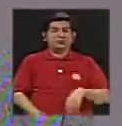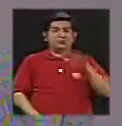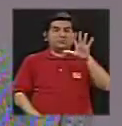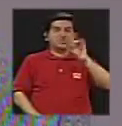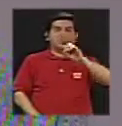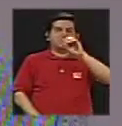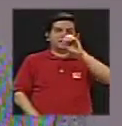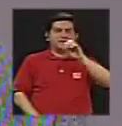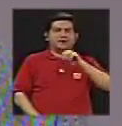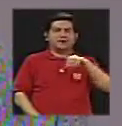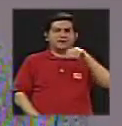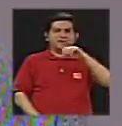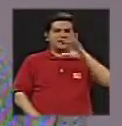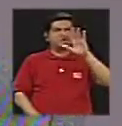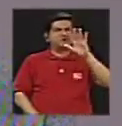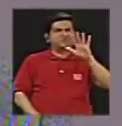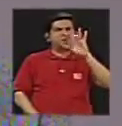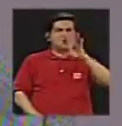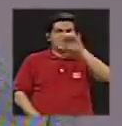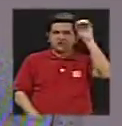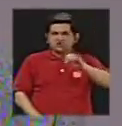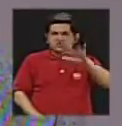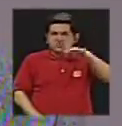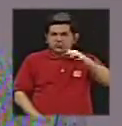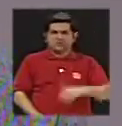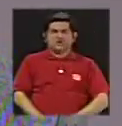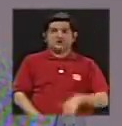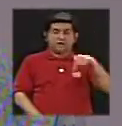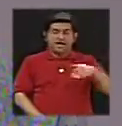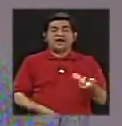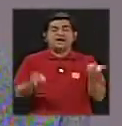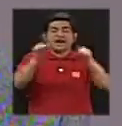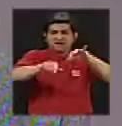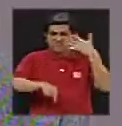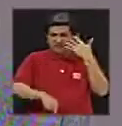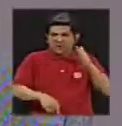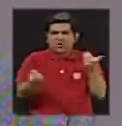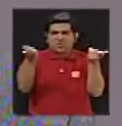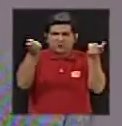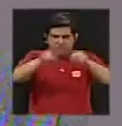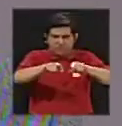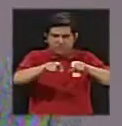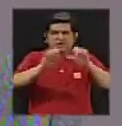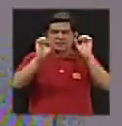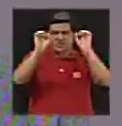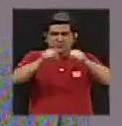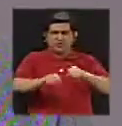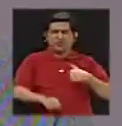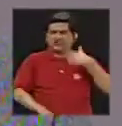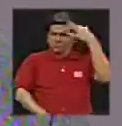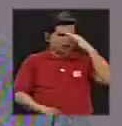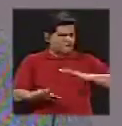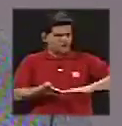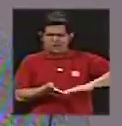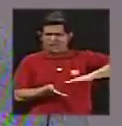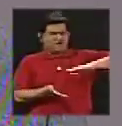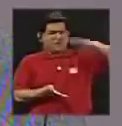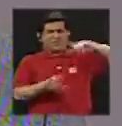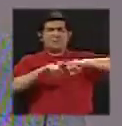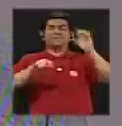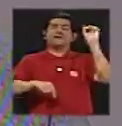elevado. Acá podría darse un fenómeno parecido. Yo no creo que el abstencionismo llegue tan alto, pero